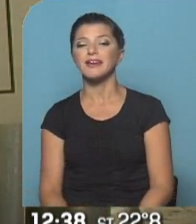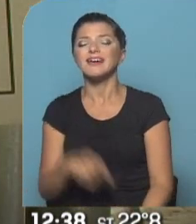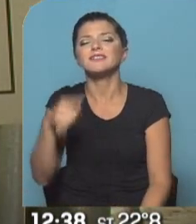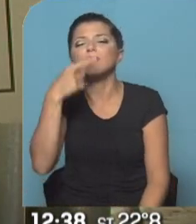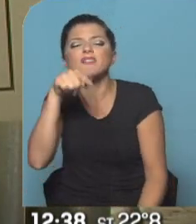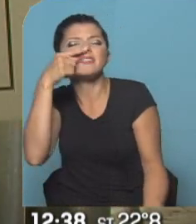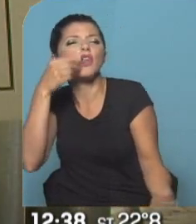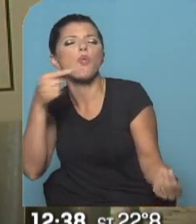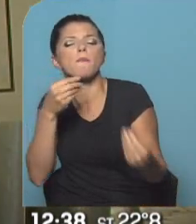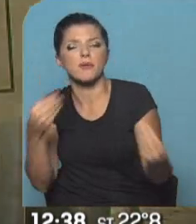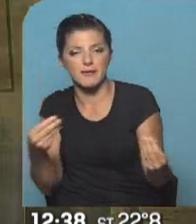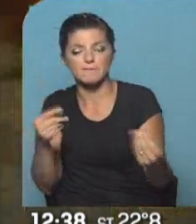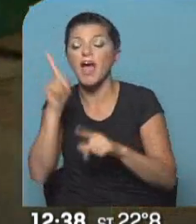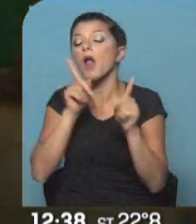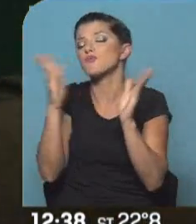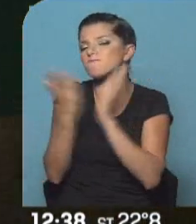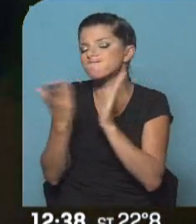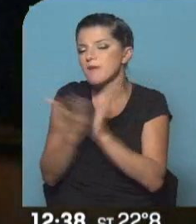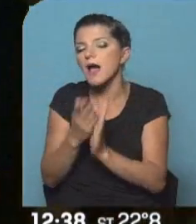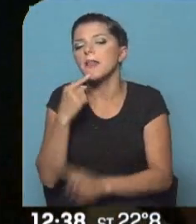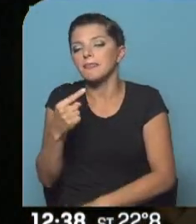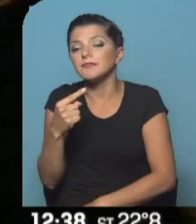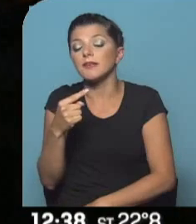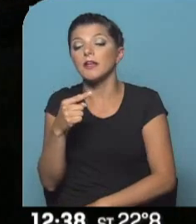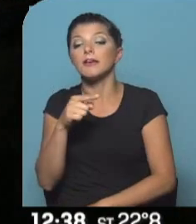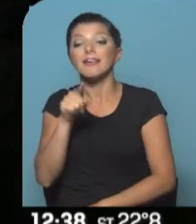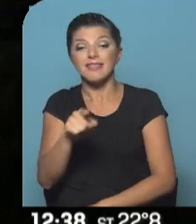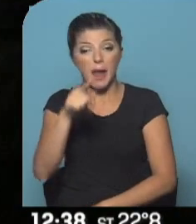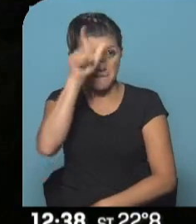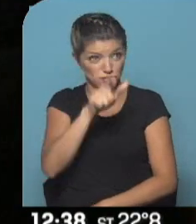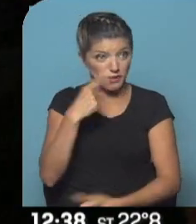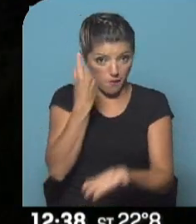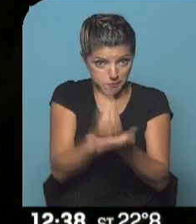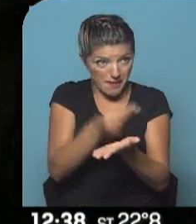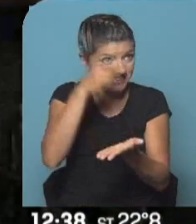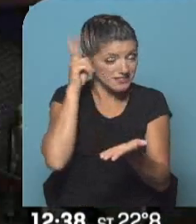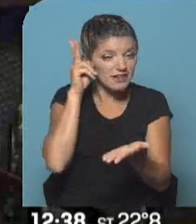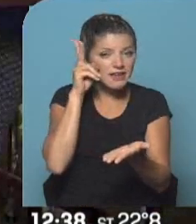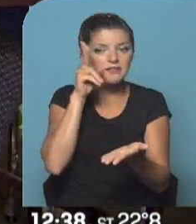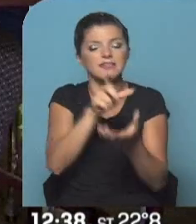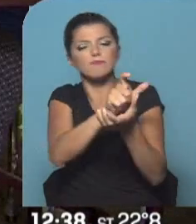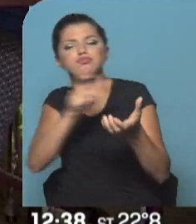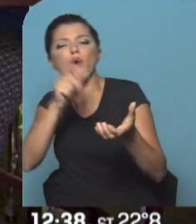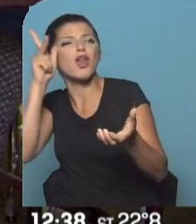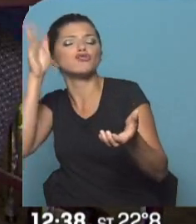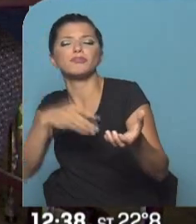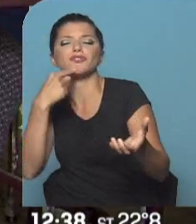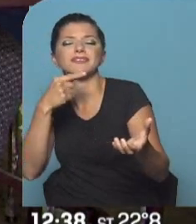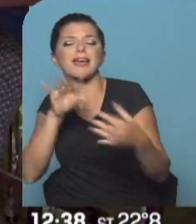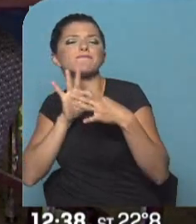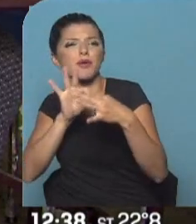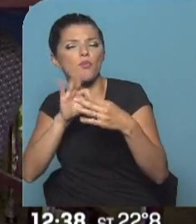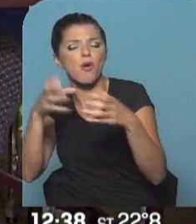en estudios de opinión, según los cuales apenas un 8% de los chilenos dice sentirse representado por partidos políticos y más